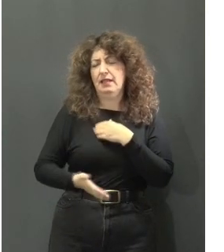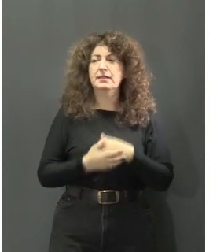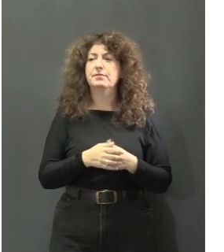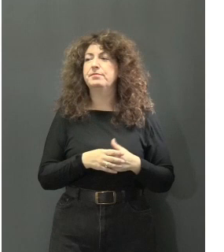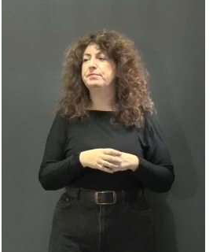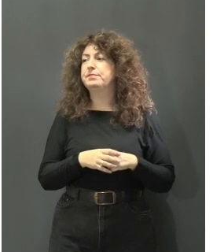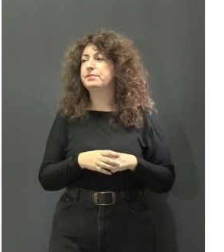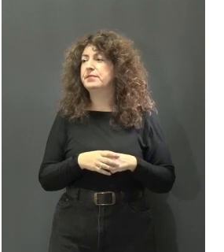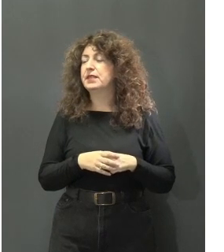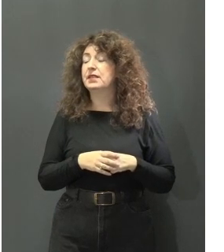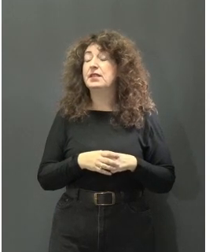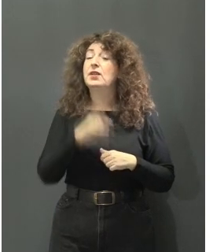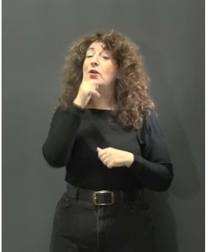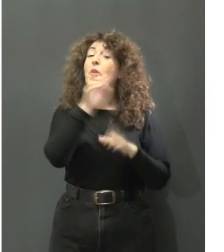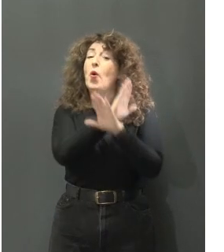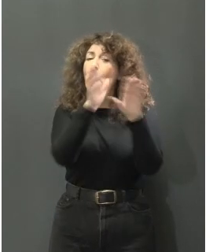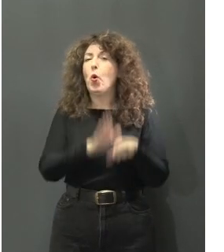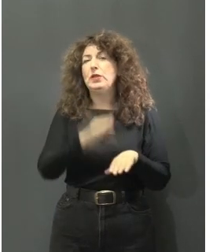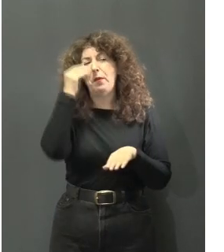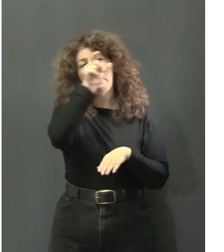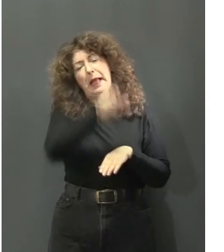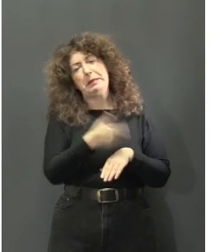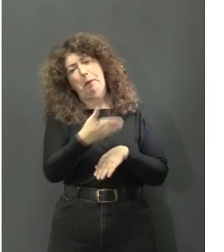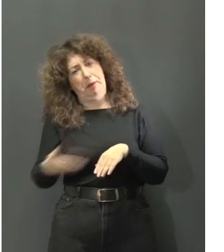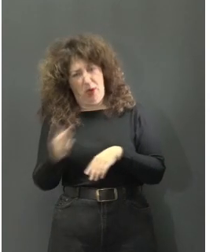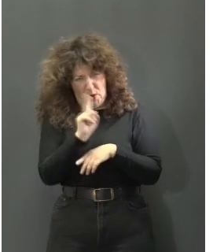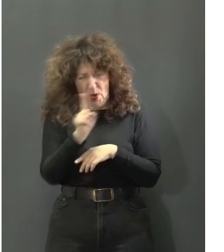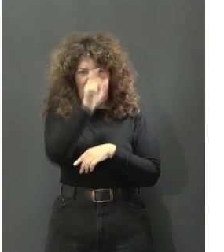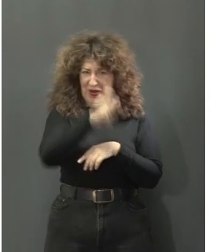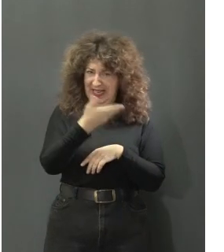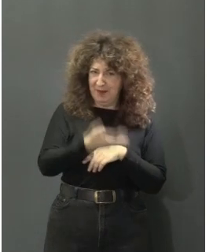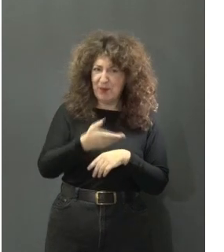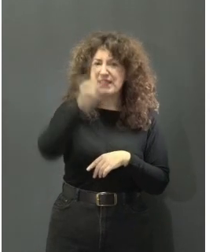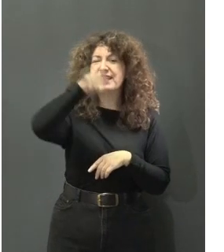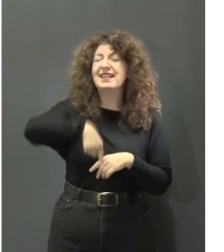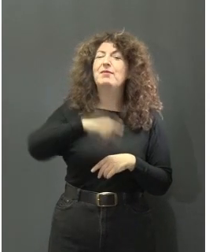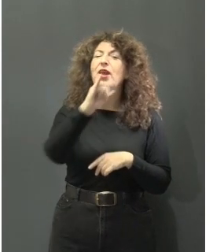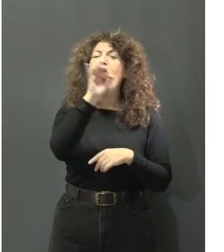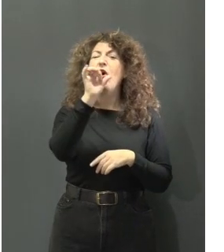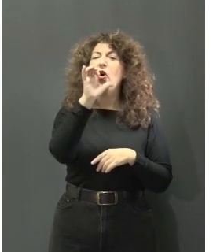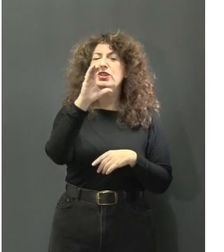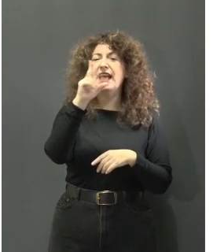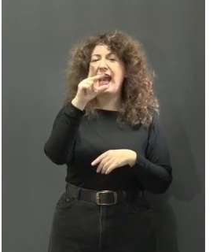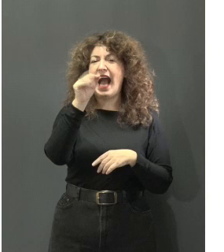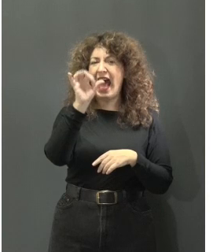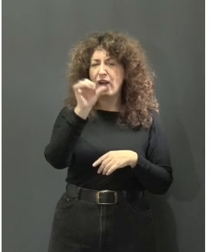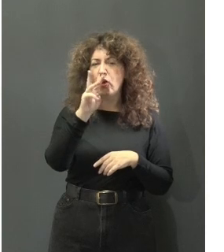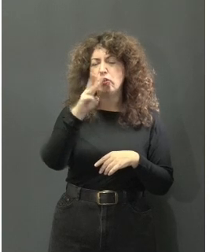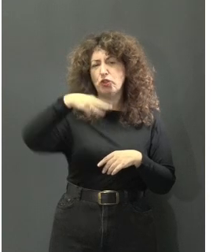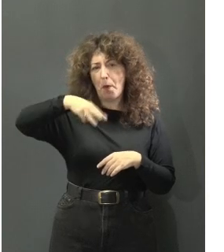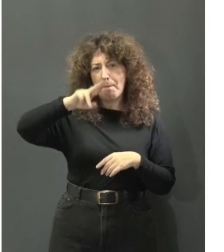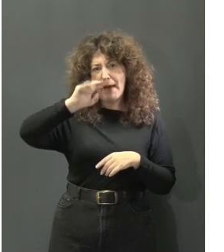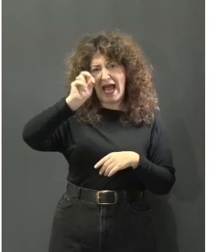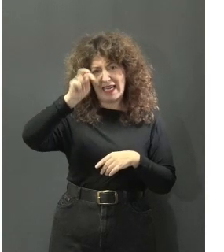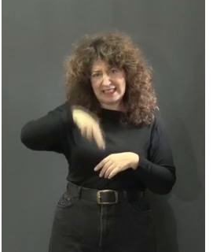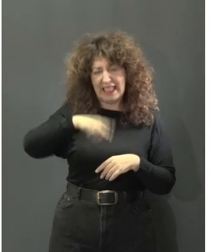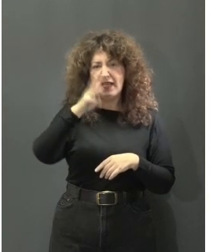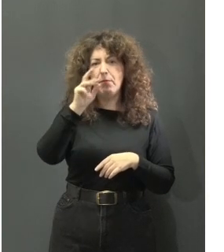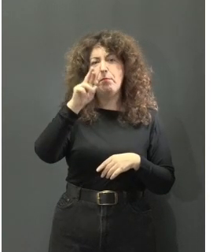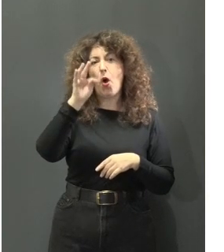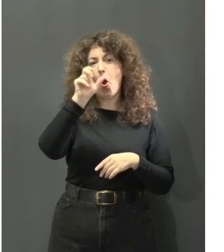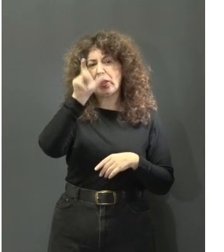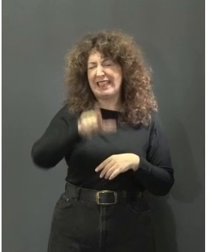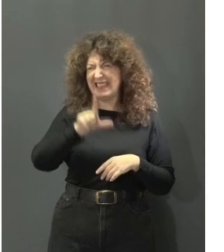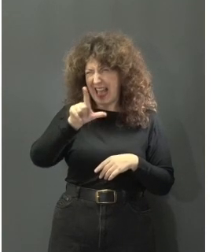Y por último, y no menos importante, contamos con José Carlos Martín Portal, que es logopeda,